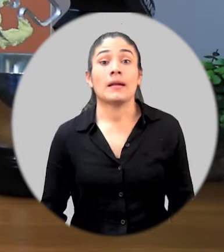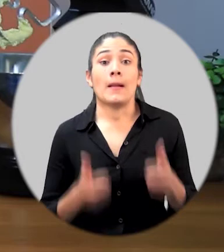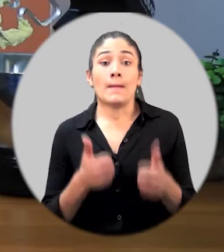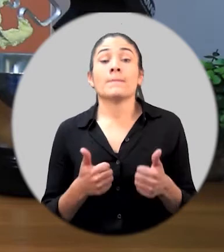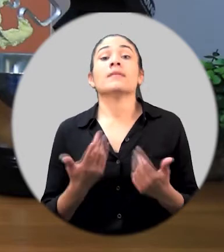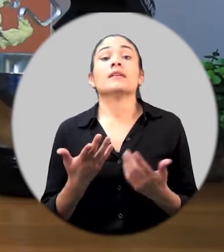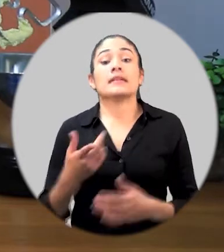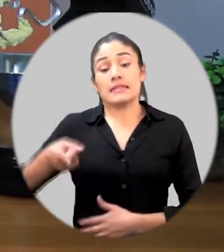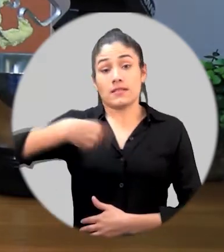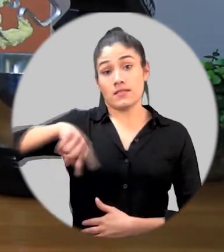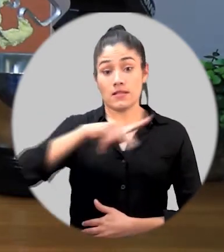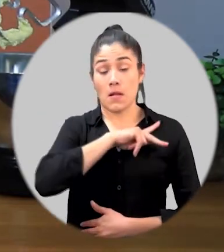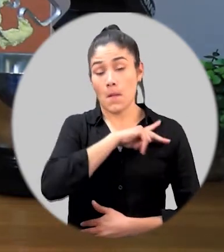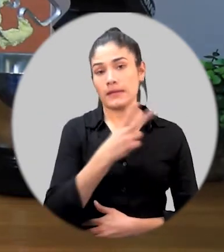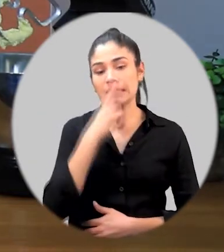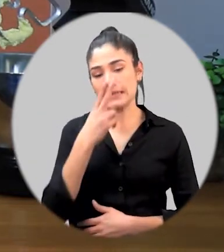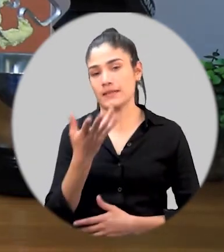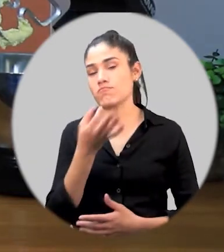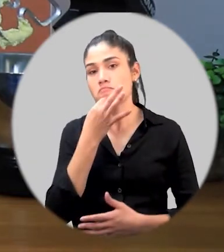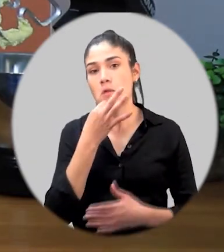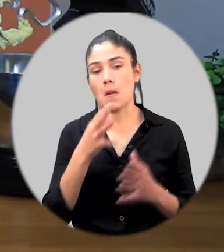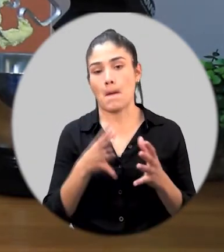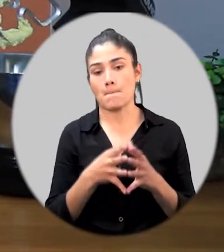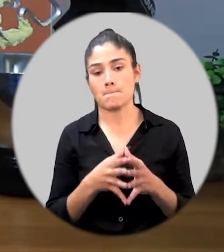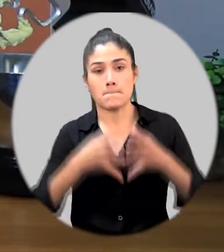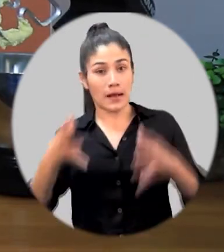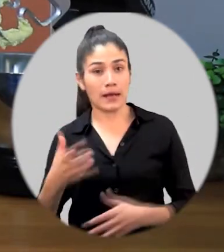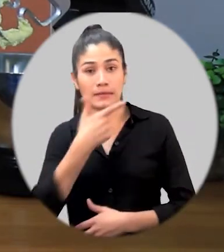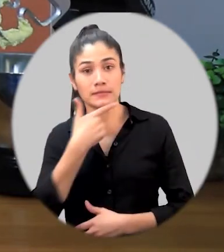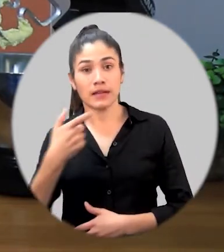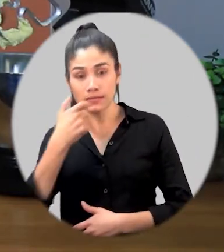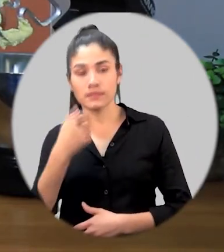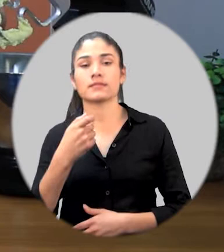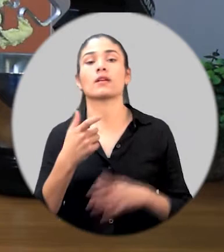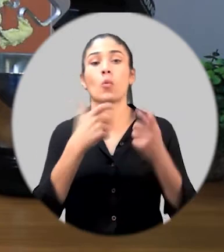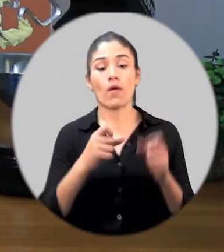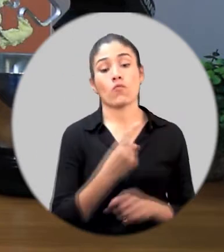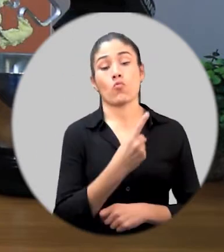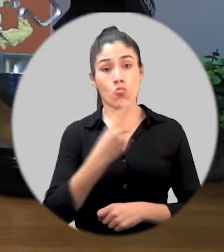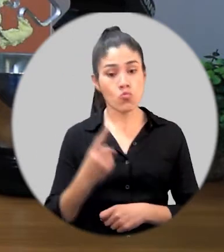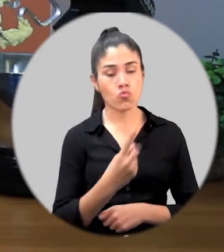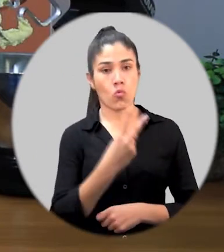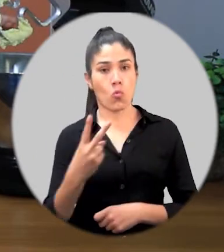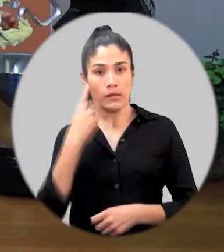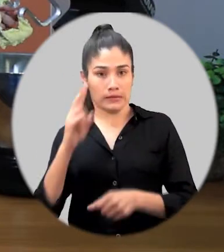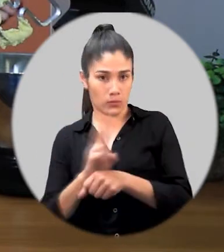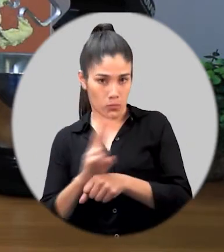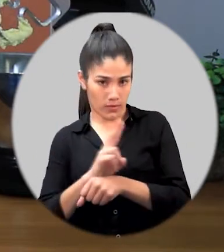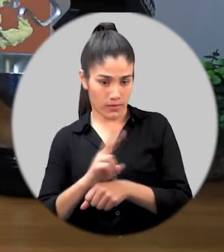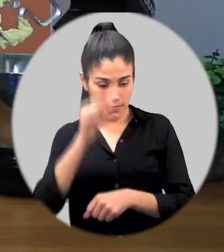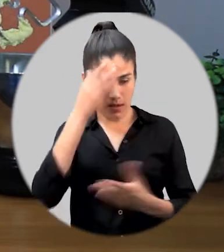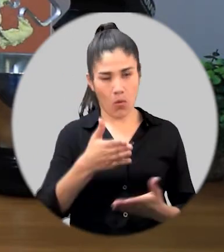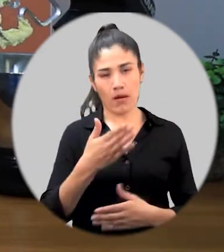Entonces, en el caso de que ustedes dupliquen la receta, los huevos siempre se agregan de a uno para que la preparación no se corte. Entonces, como ahora es un huevo